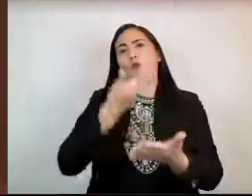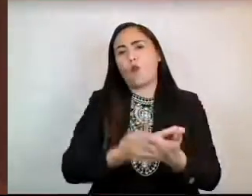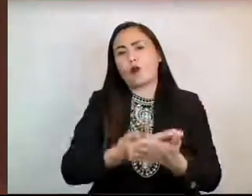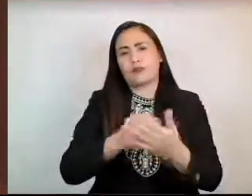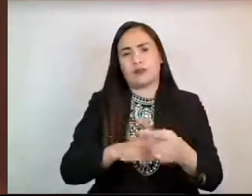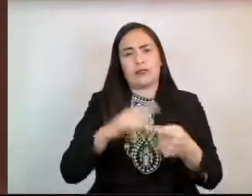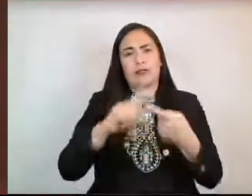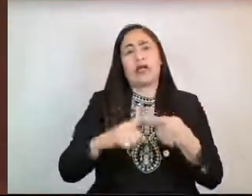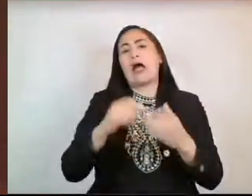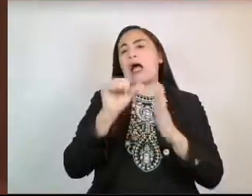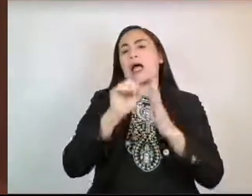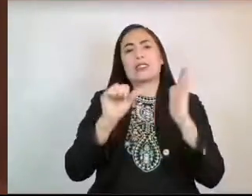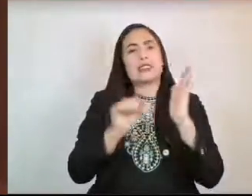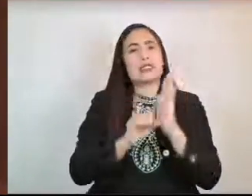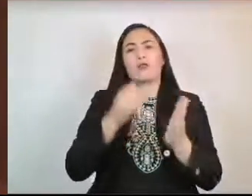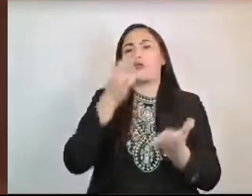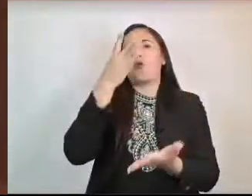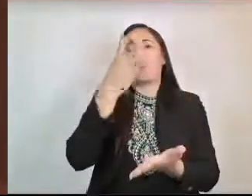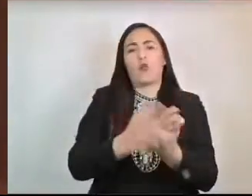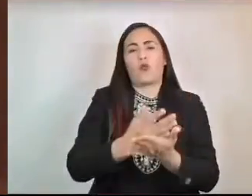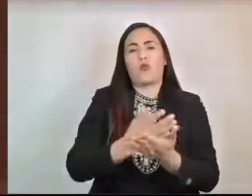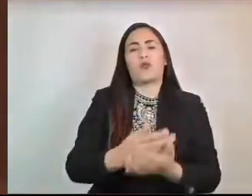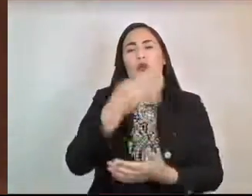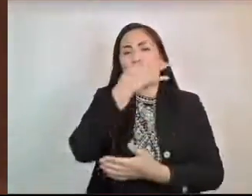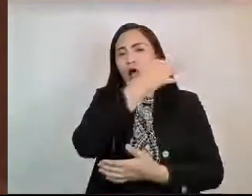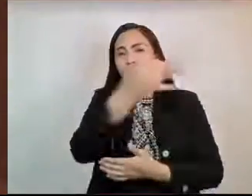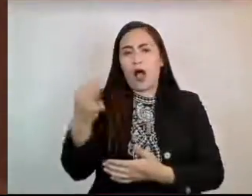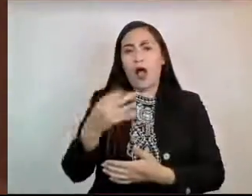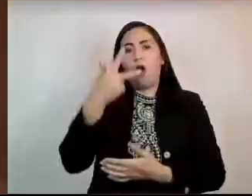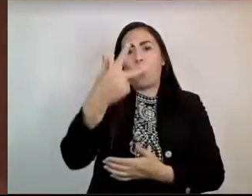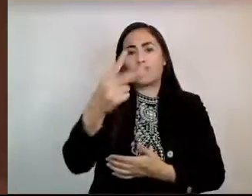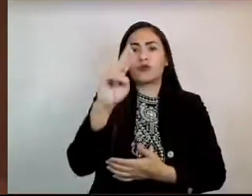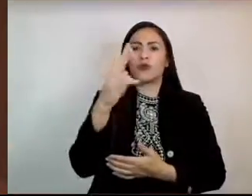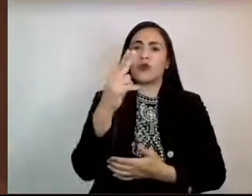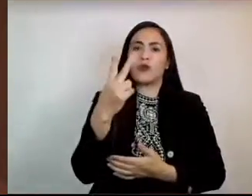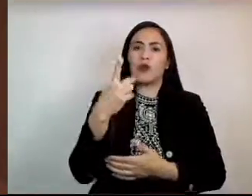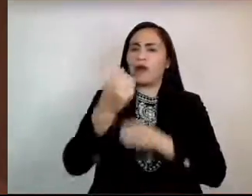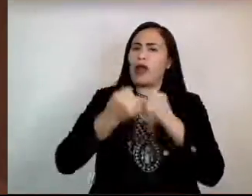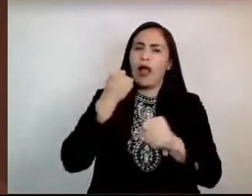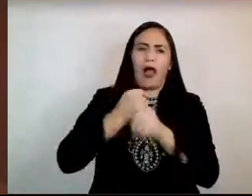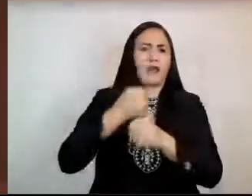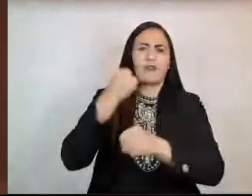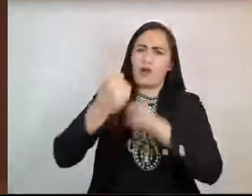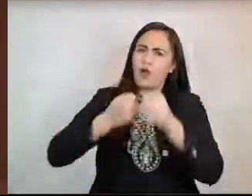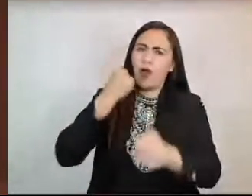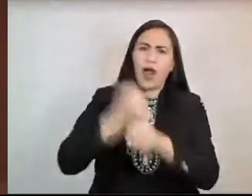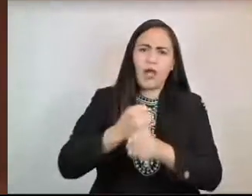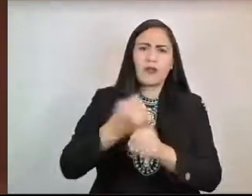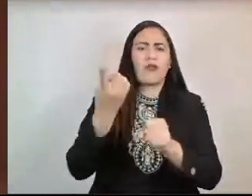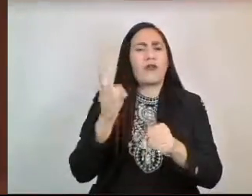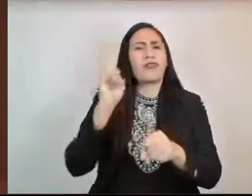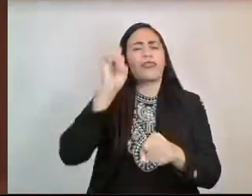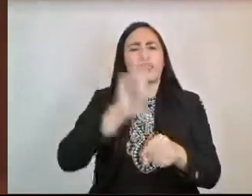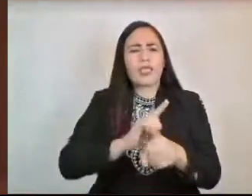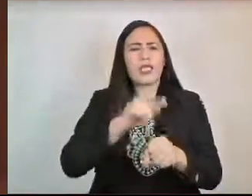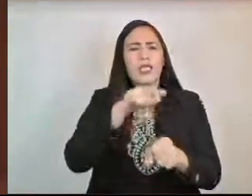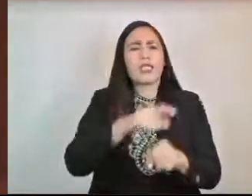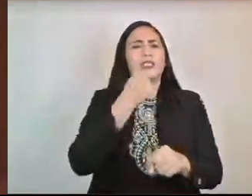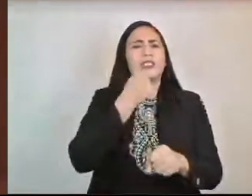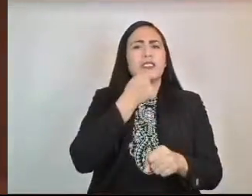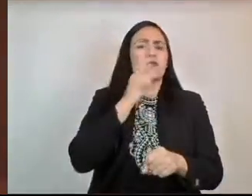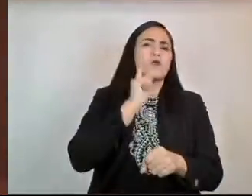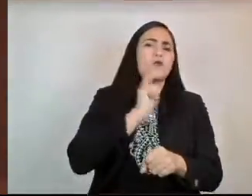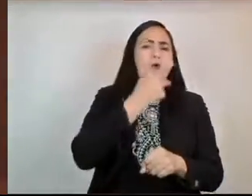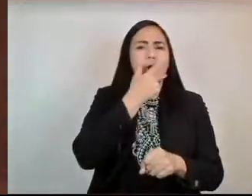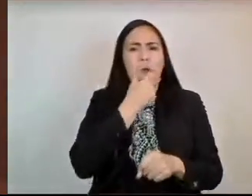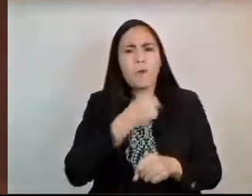único. Se declara el 8 de noviembre de cada año como el Día del Huérfano en el Estado de México.